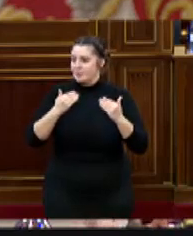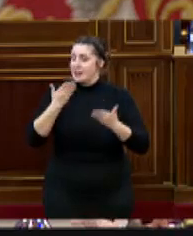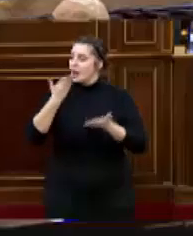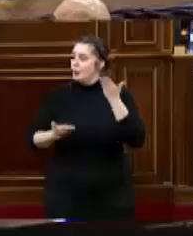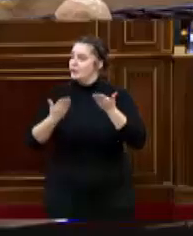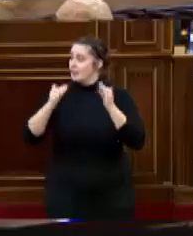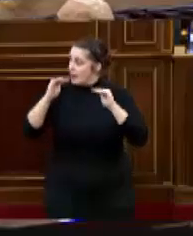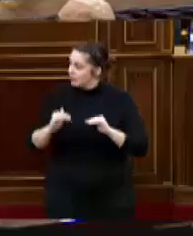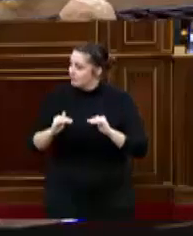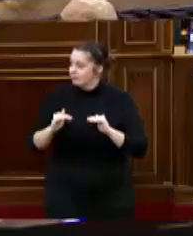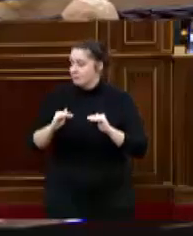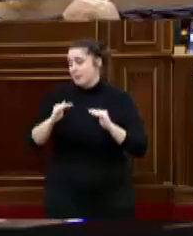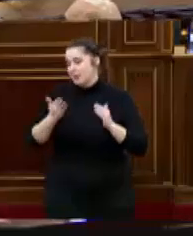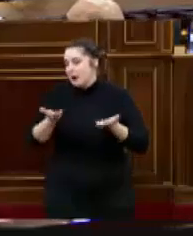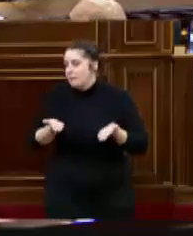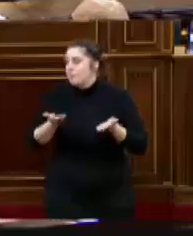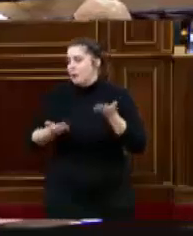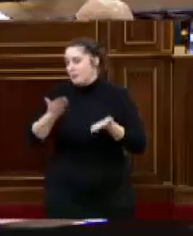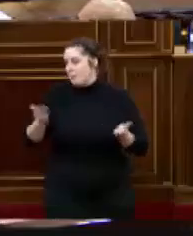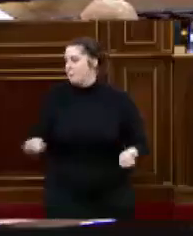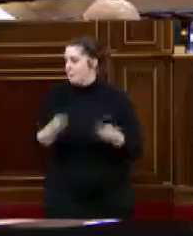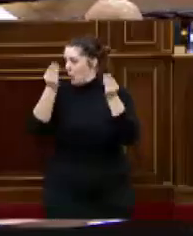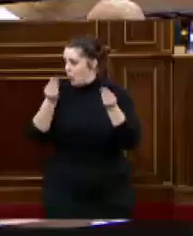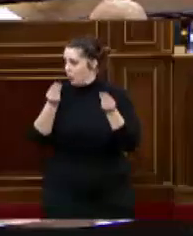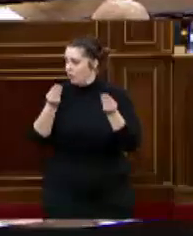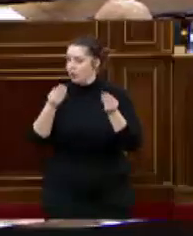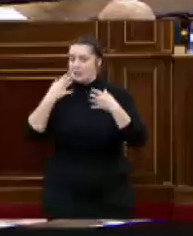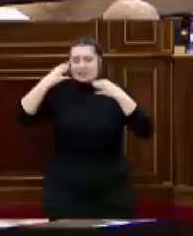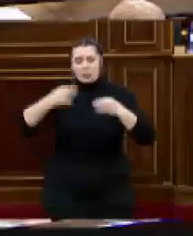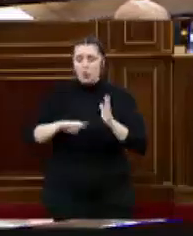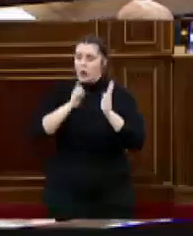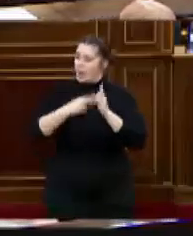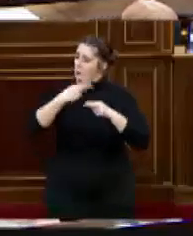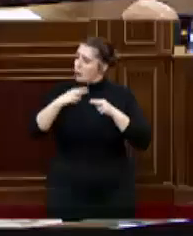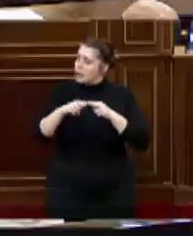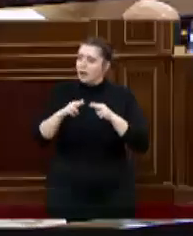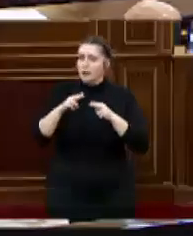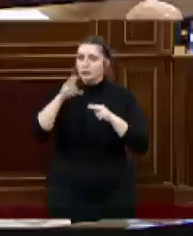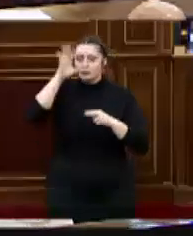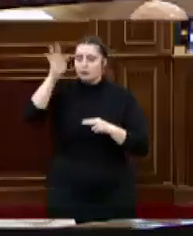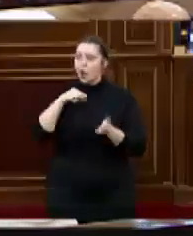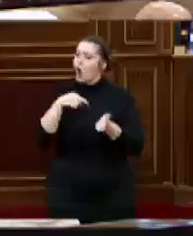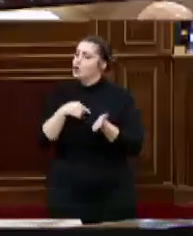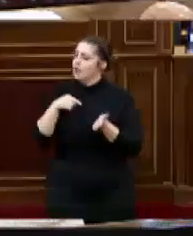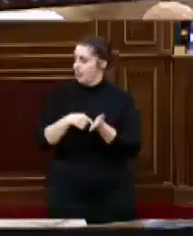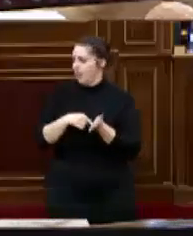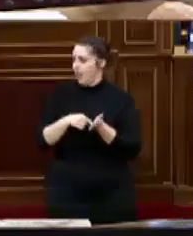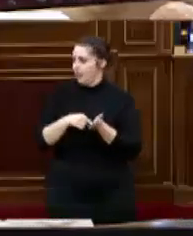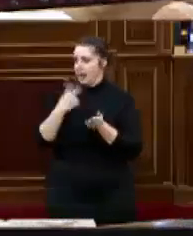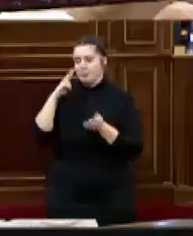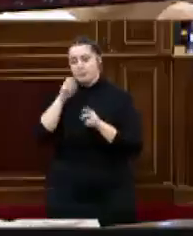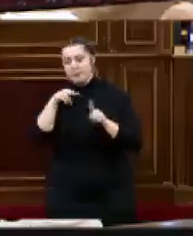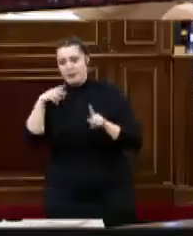injusticia estoy convencido de que las leyes y las políticas públicas hay que observarlas desde la exigencia de la realidad social